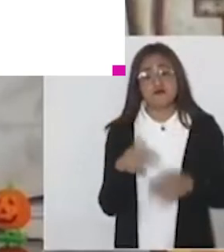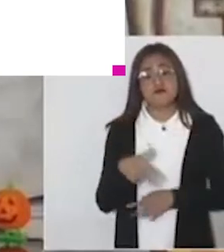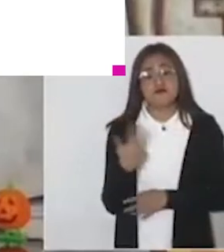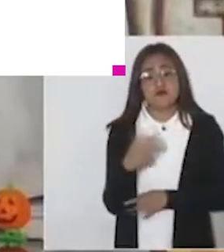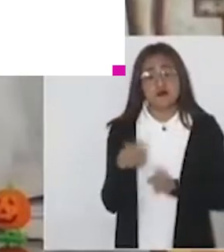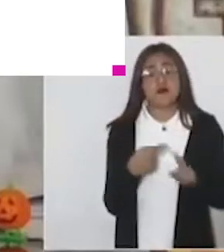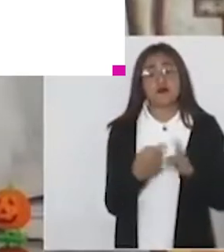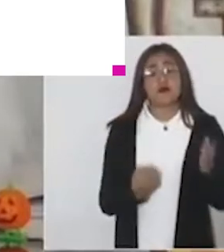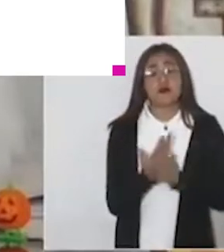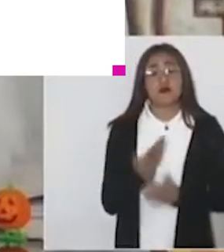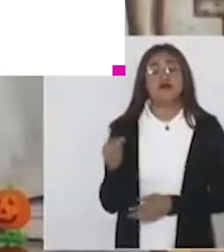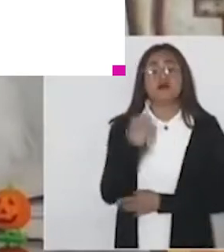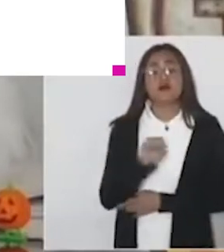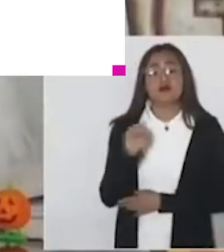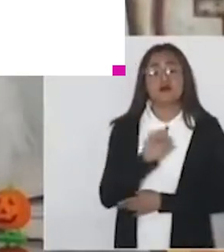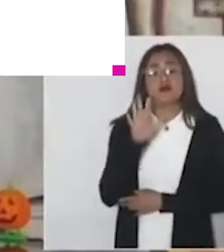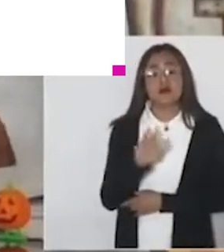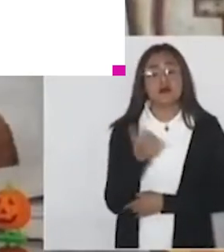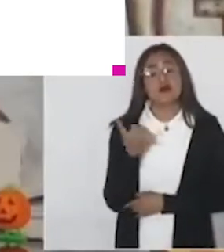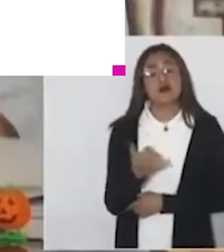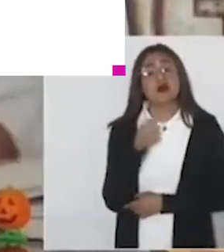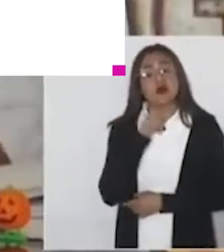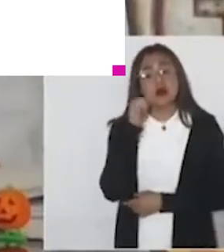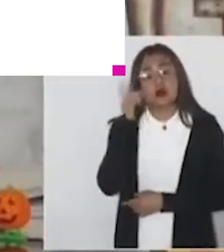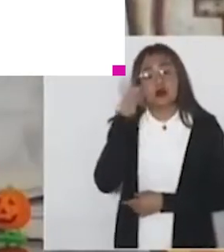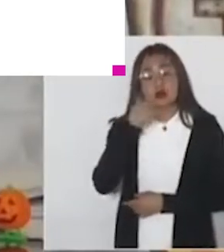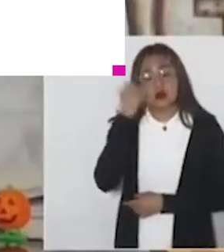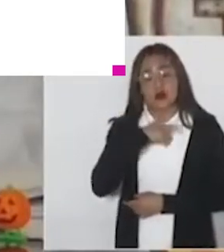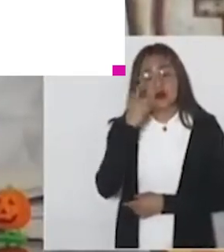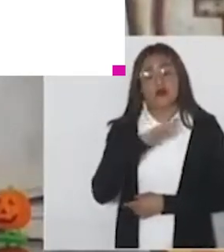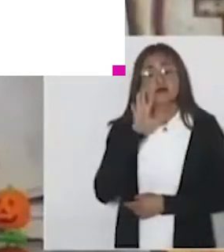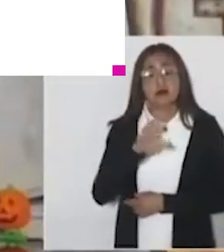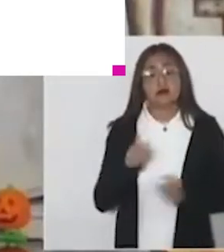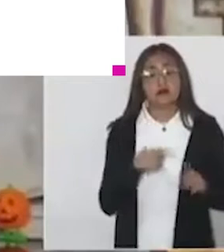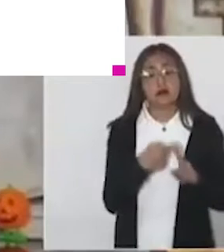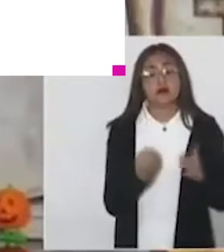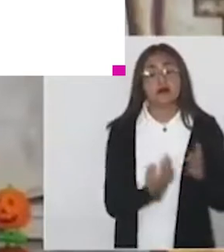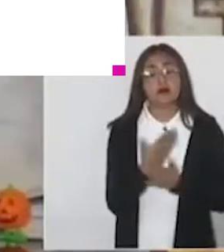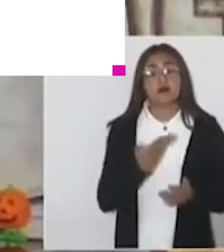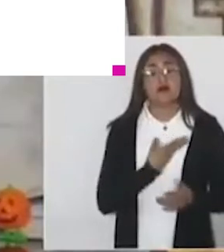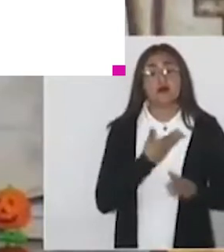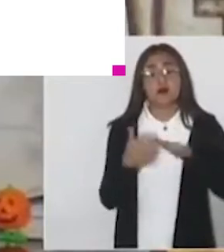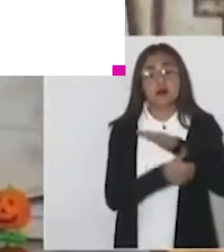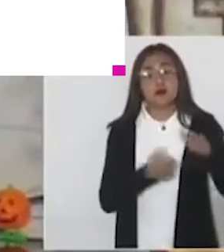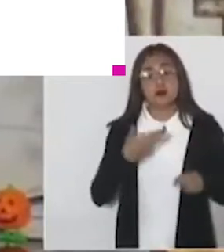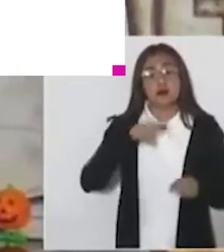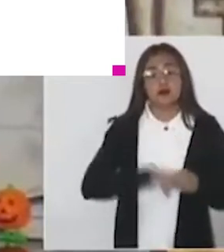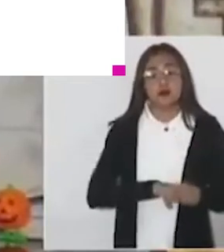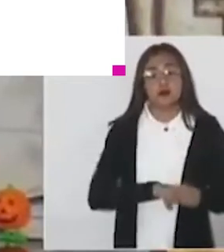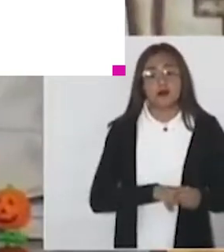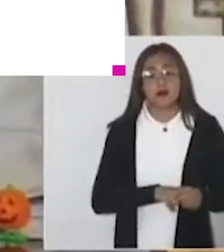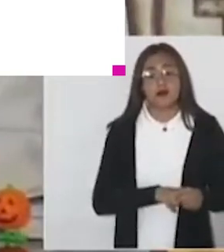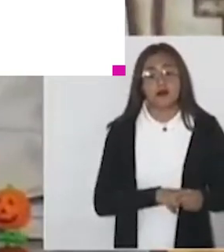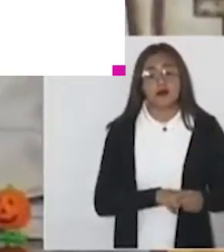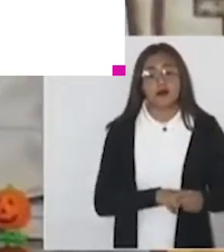esta enfermedad debido al clima frío y a la estación de invierno, por lo cual recomendó a la población que se abrigue bien,